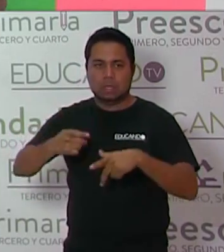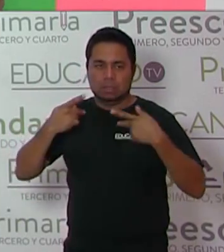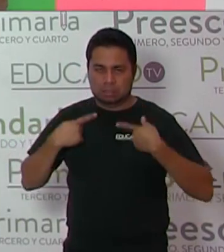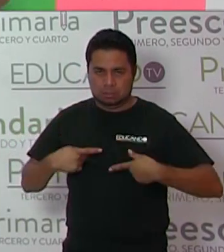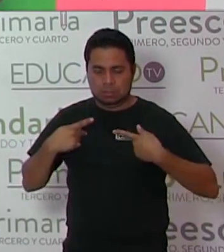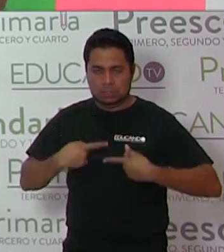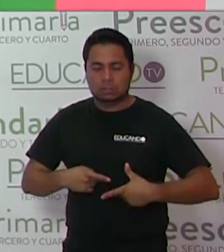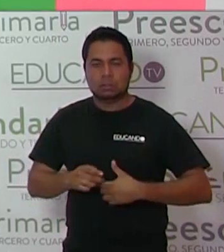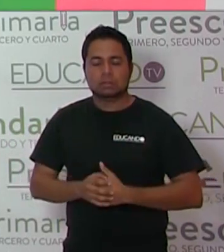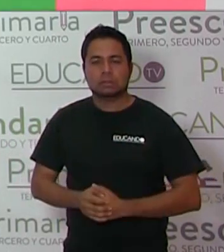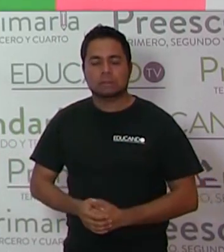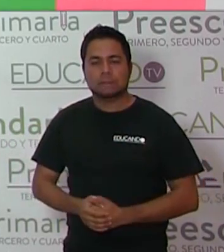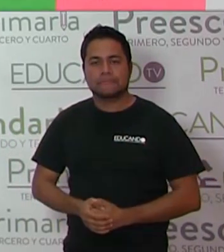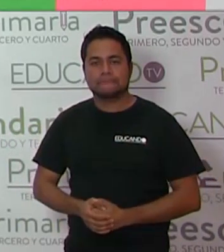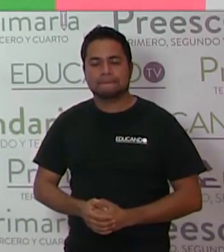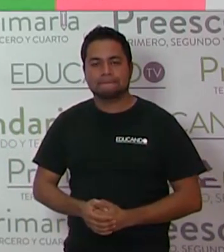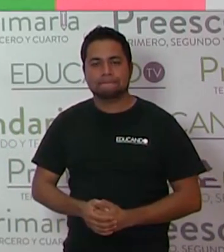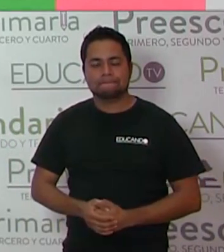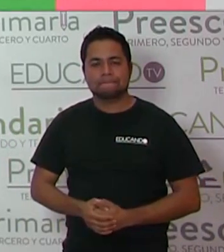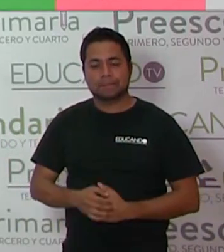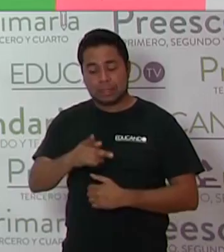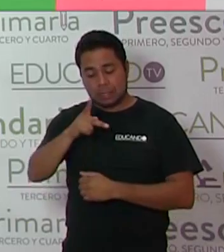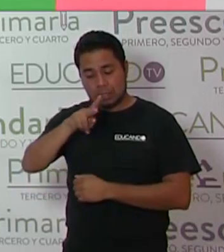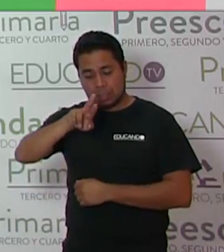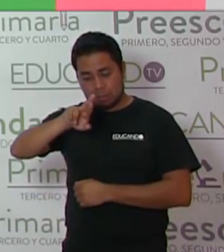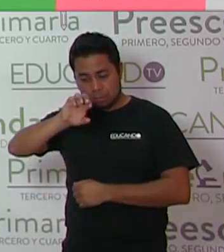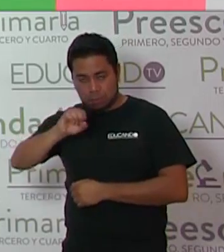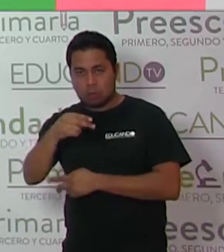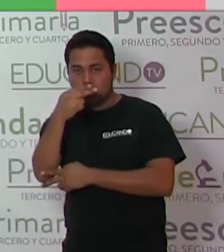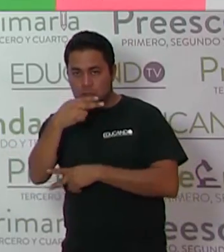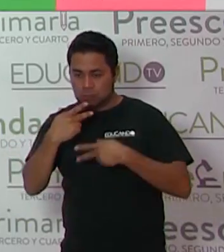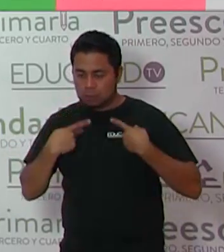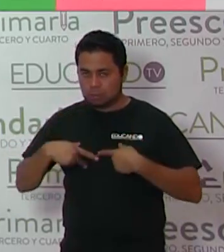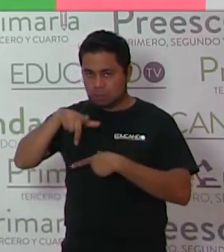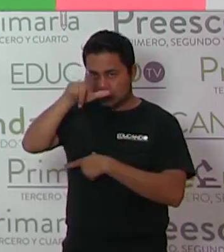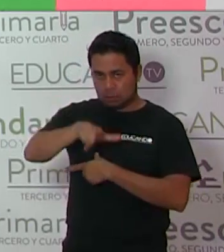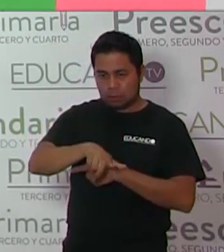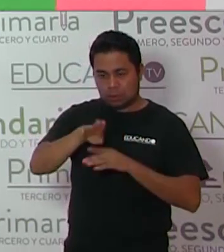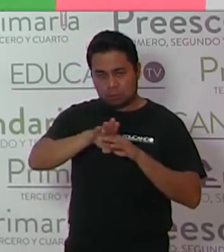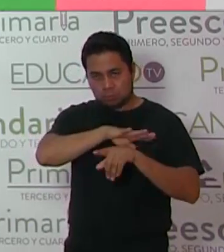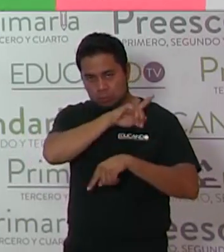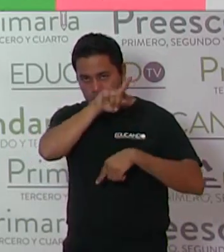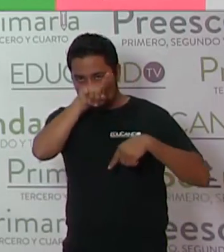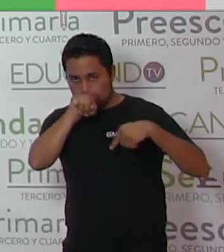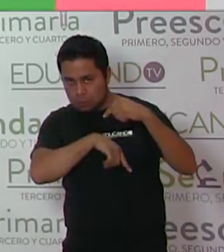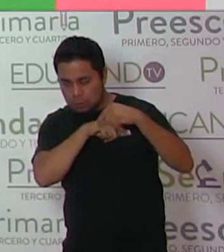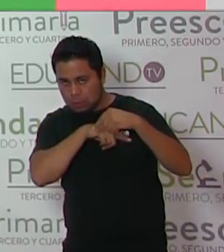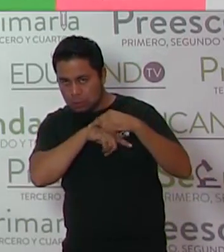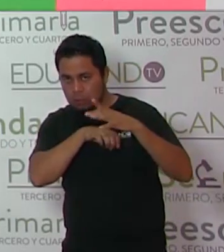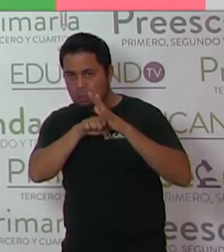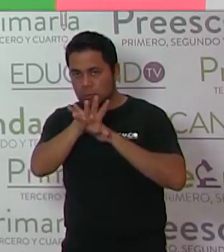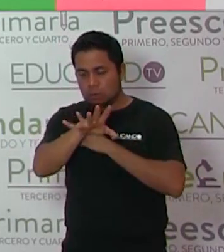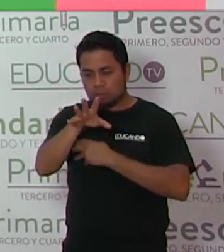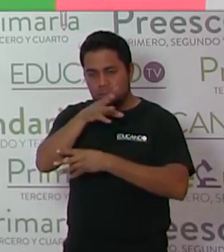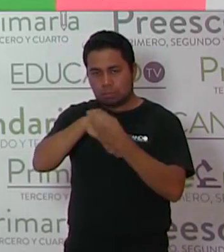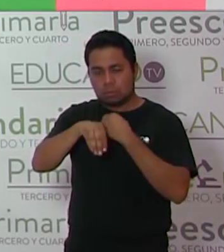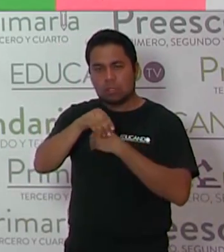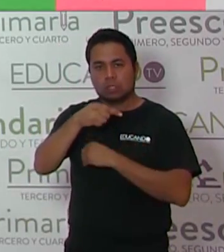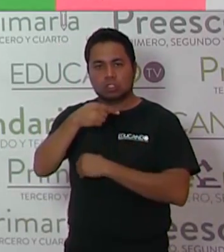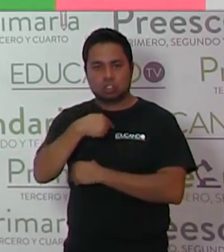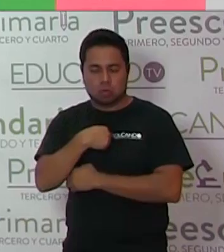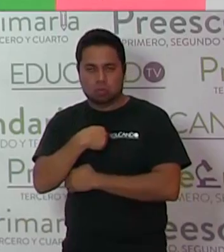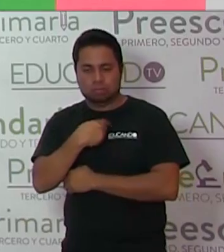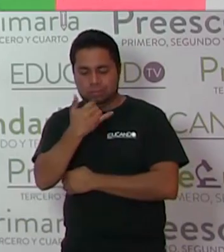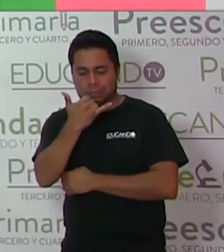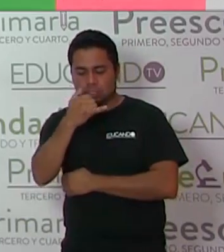Primera persona. Y el pronombre personal que va a sustituir va a ser